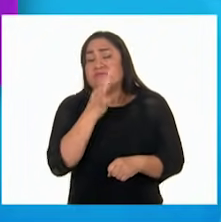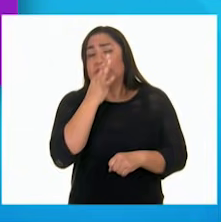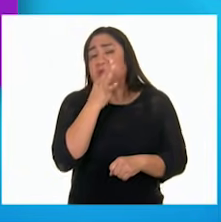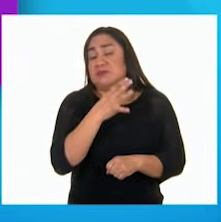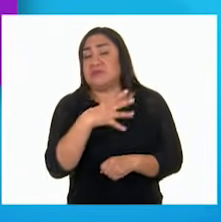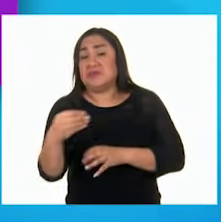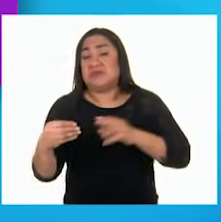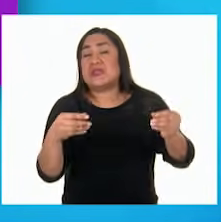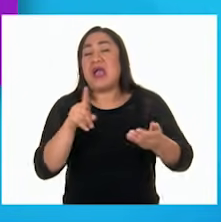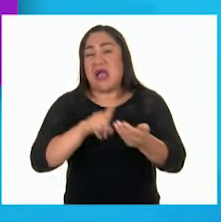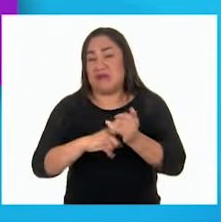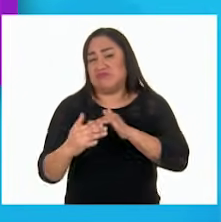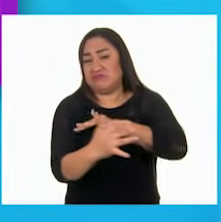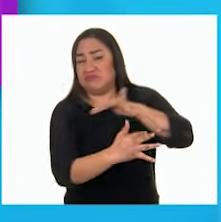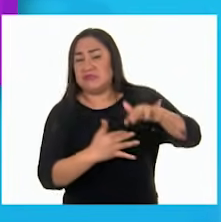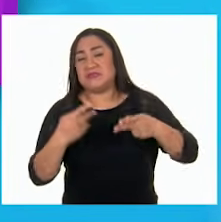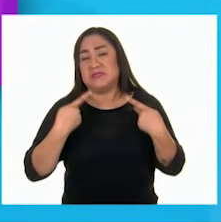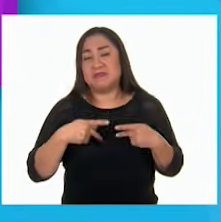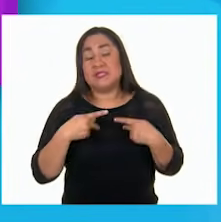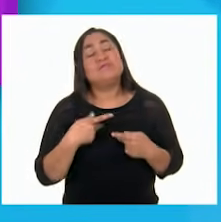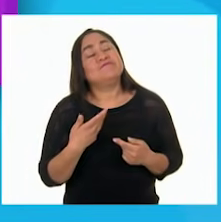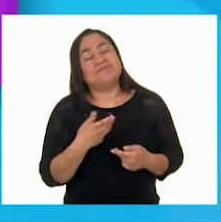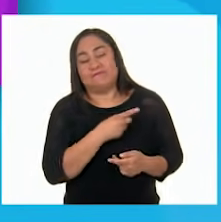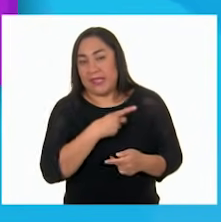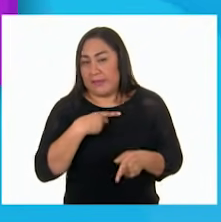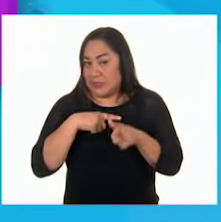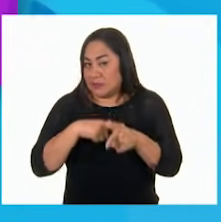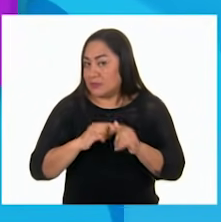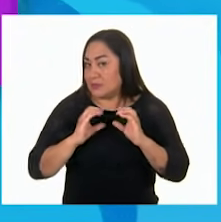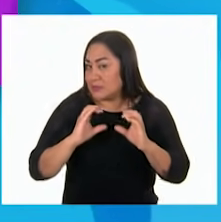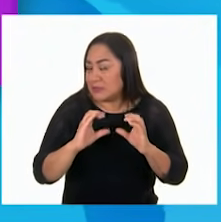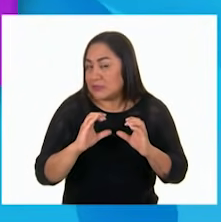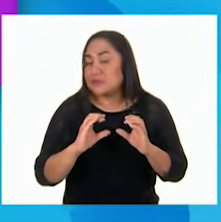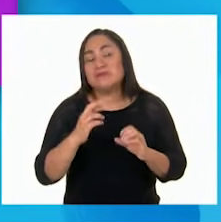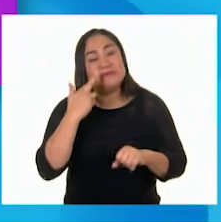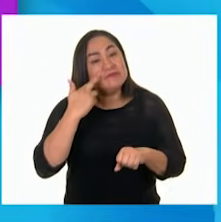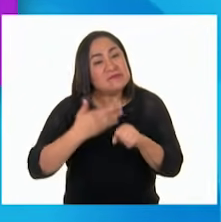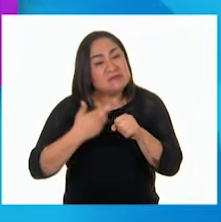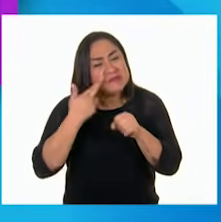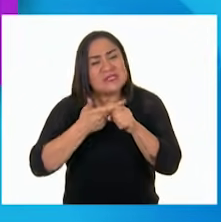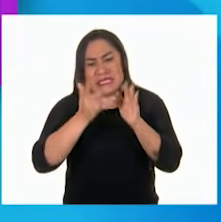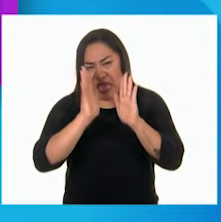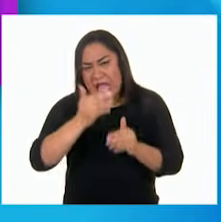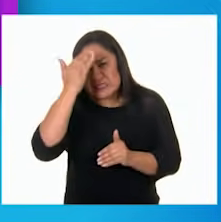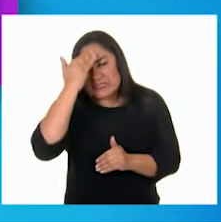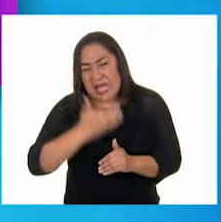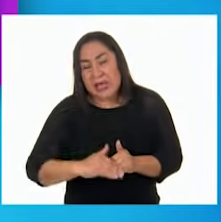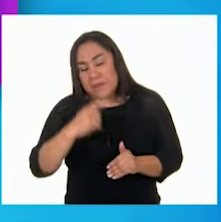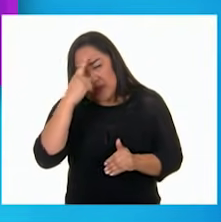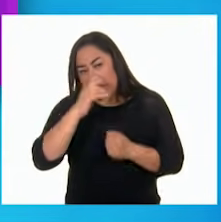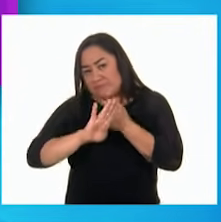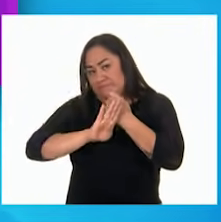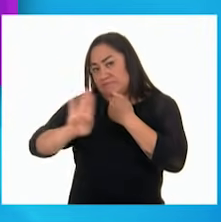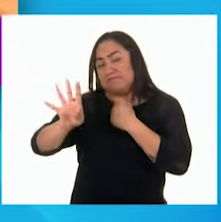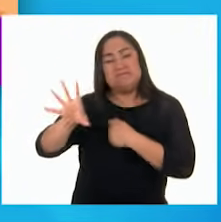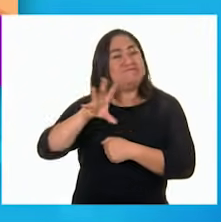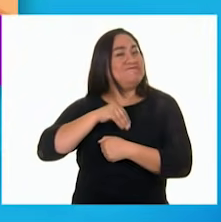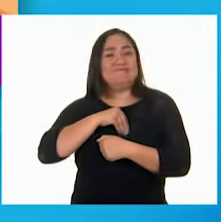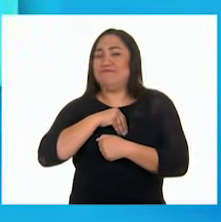las personas. Por eso hay que continuar cuidándonos siguiendo las buenas prácticas que ya todos conocemos para evitar